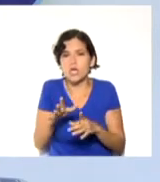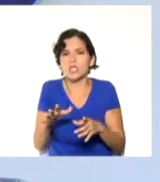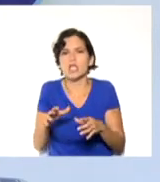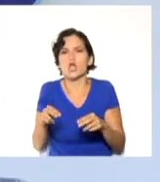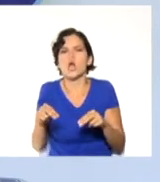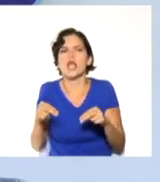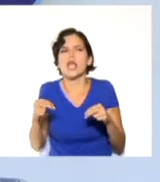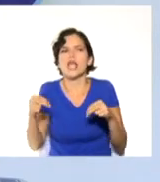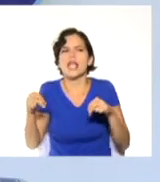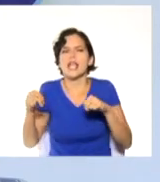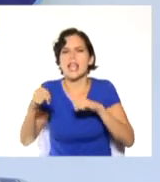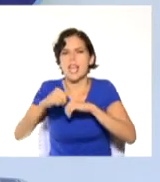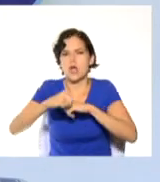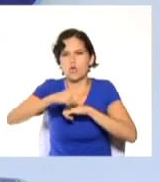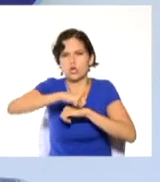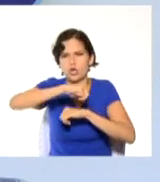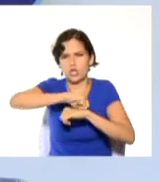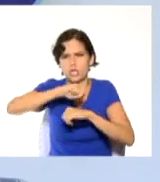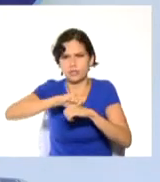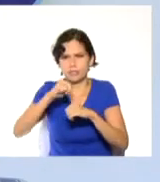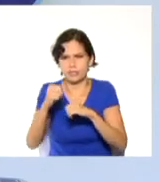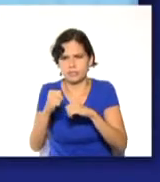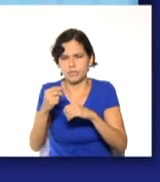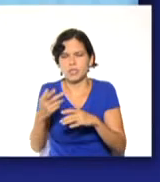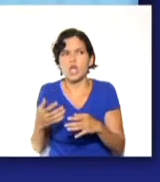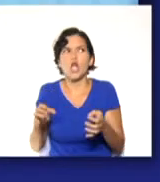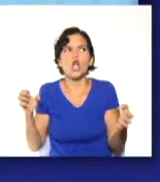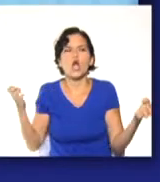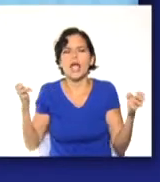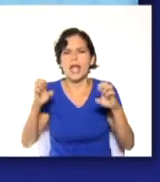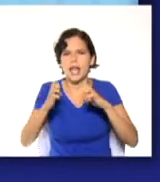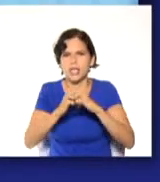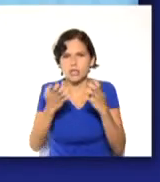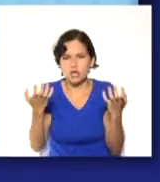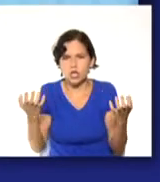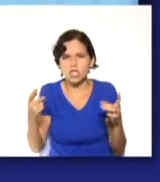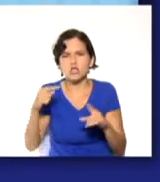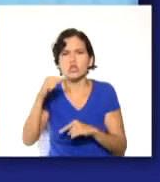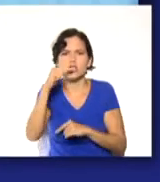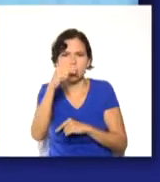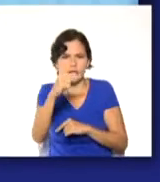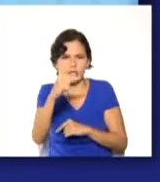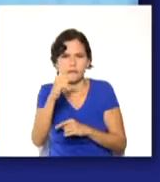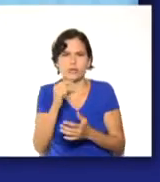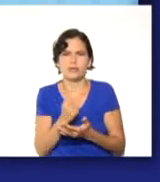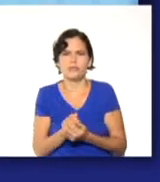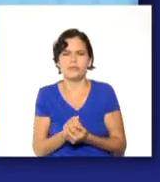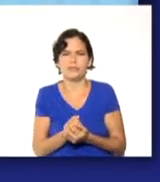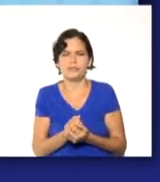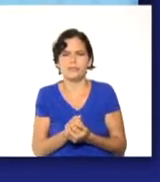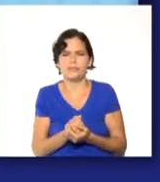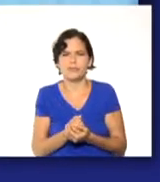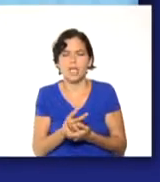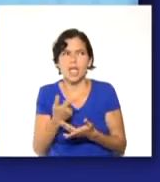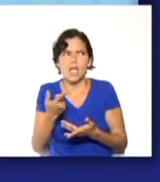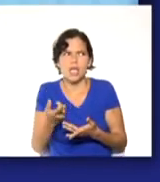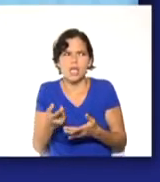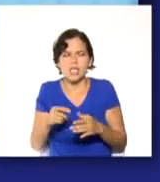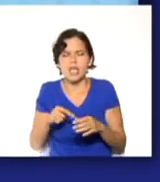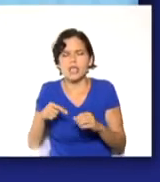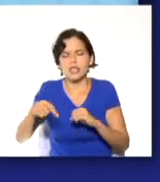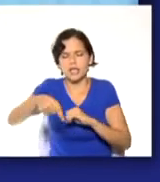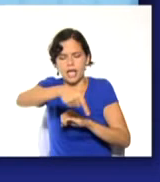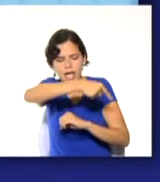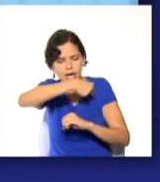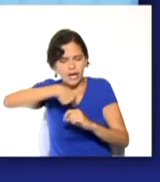neutrones, que son las cargas neutras. Los electrones son de carga negativa, ¿sí? Y están girando